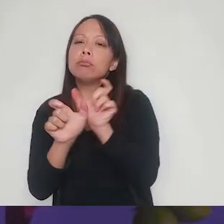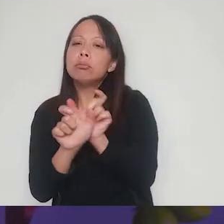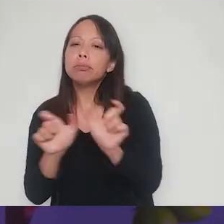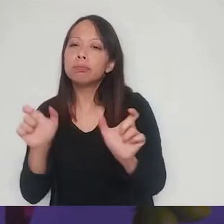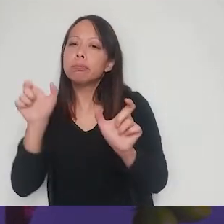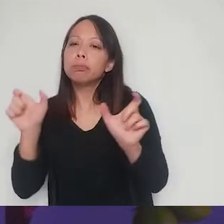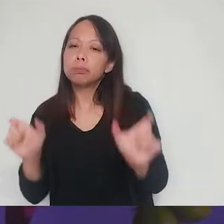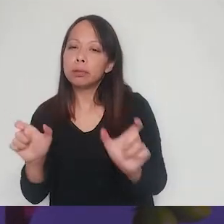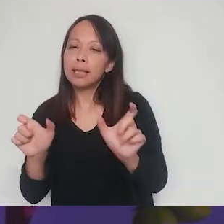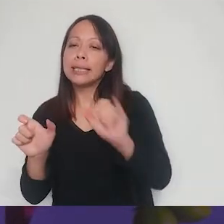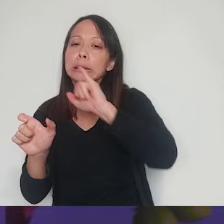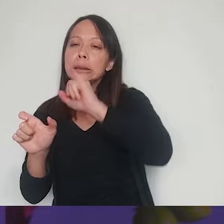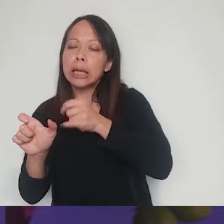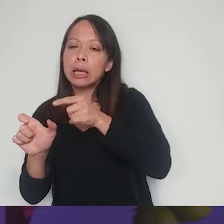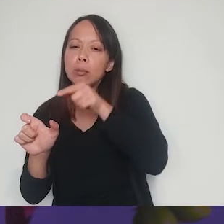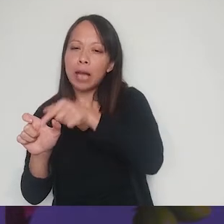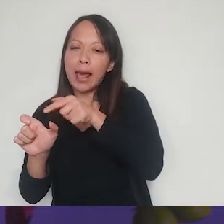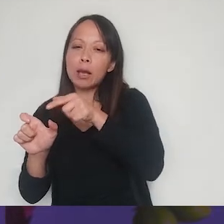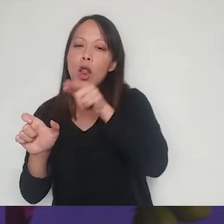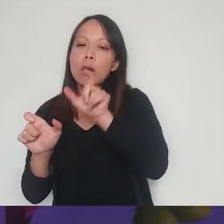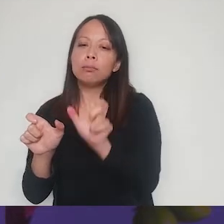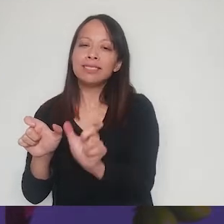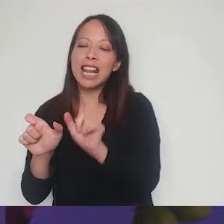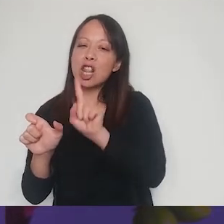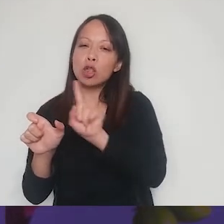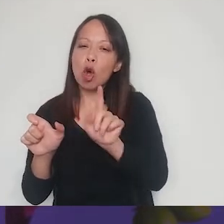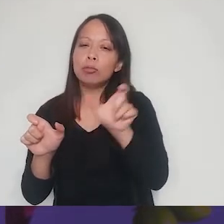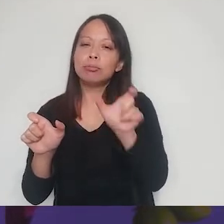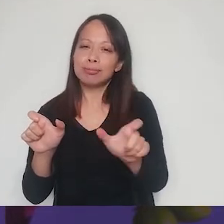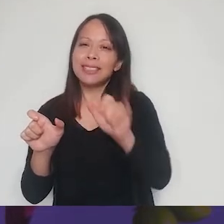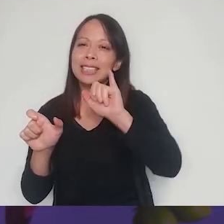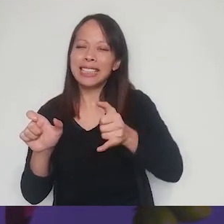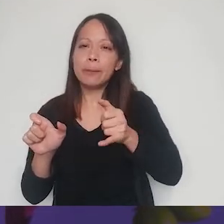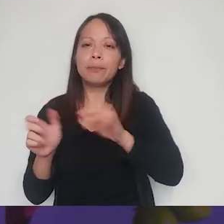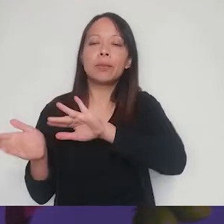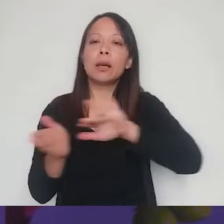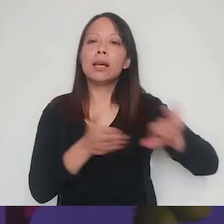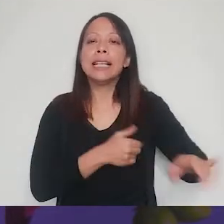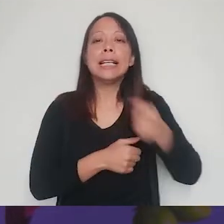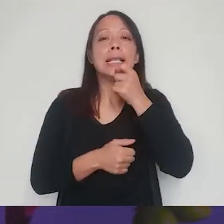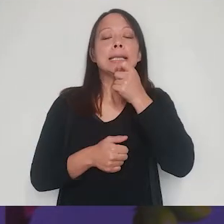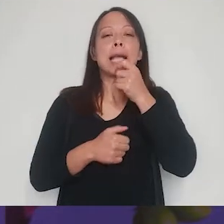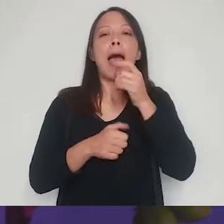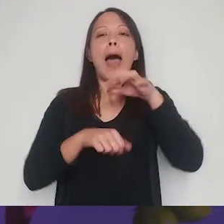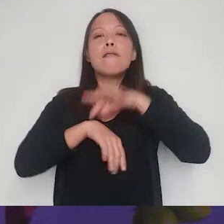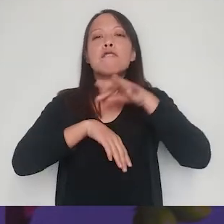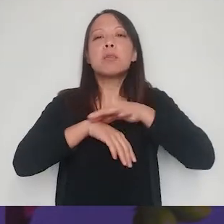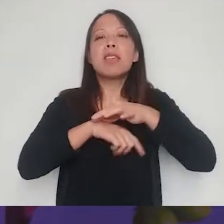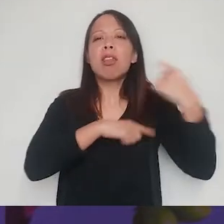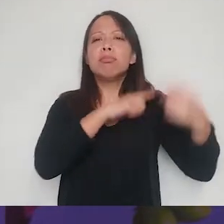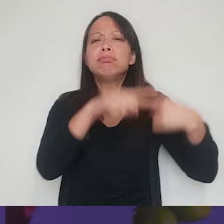compacta. Entonces ahora vamos a la atrofia muscular espinal, que en inglés se llama Spinal Muscular Atrophy. Es una